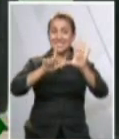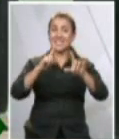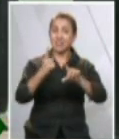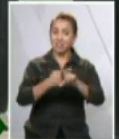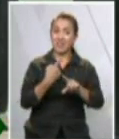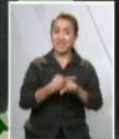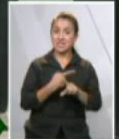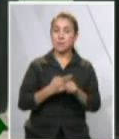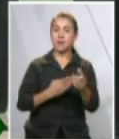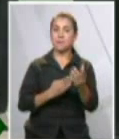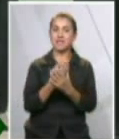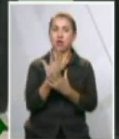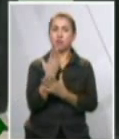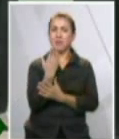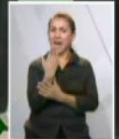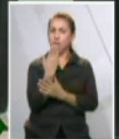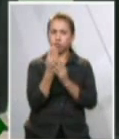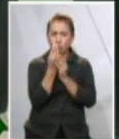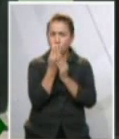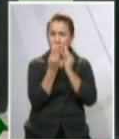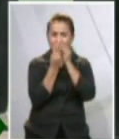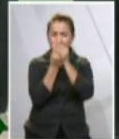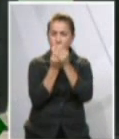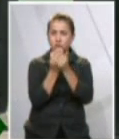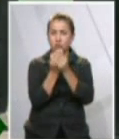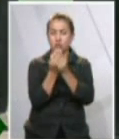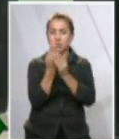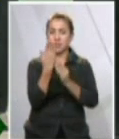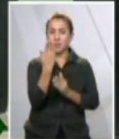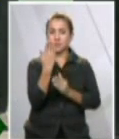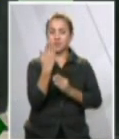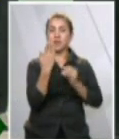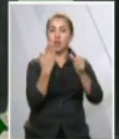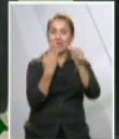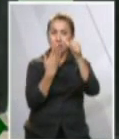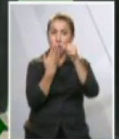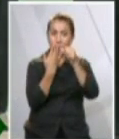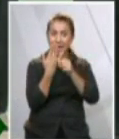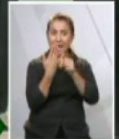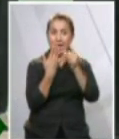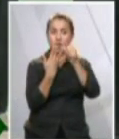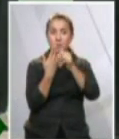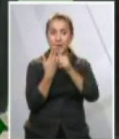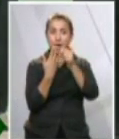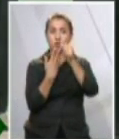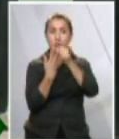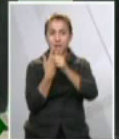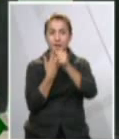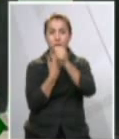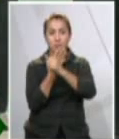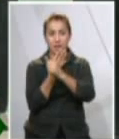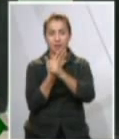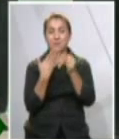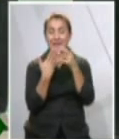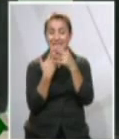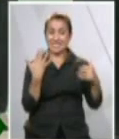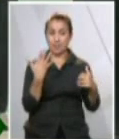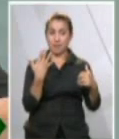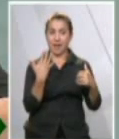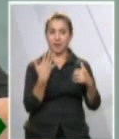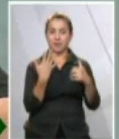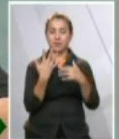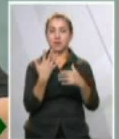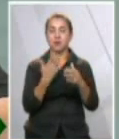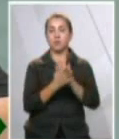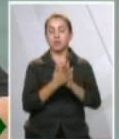ir separando los dedos que yo tenía pegados, y ir adecuando eso a una funcionalidad, poder tomar objetos pequeños